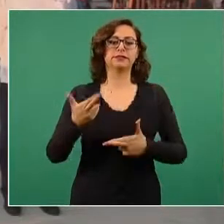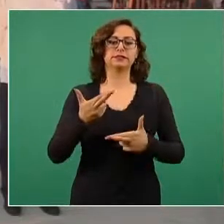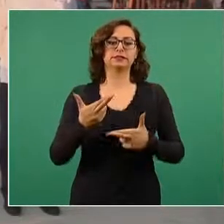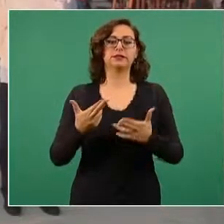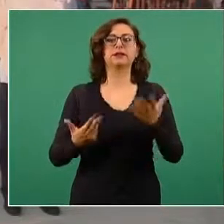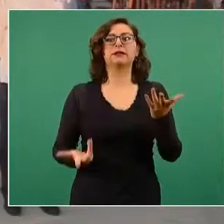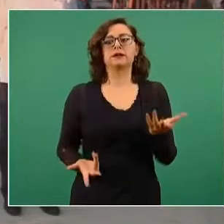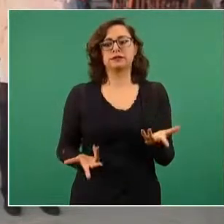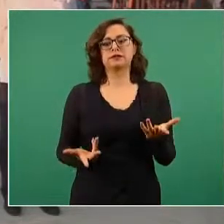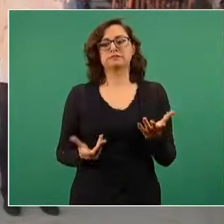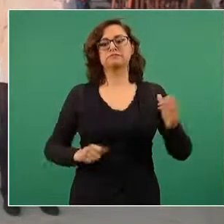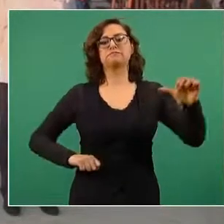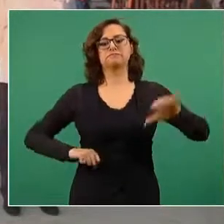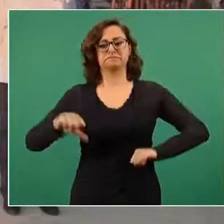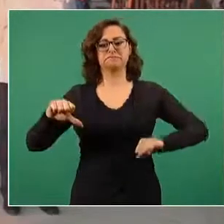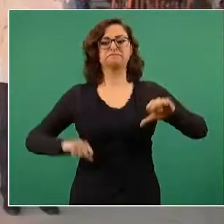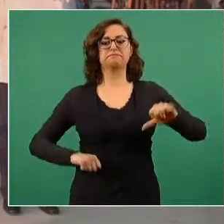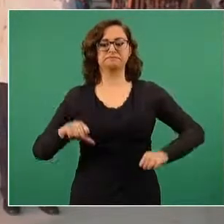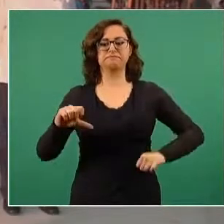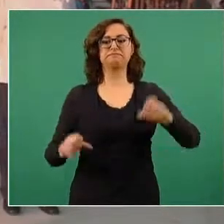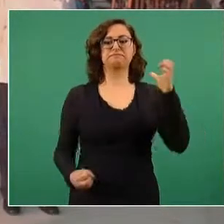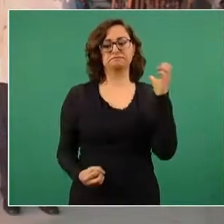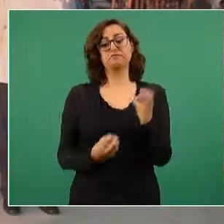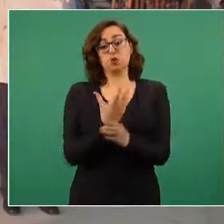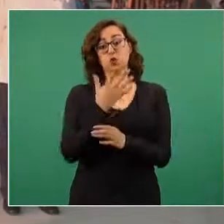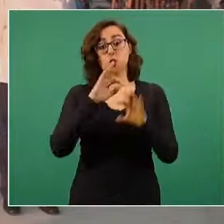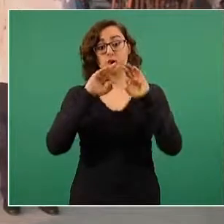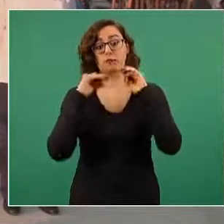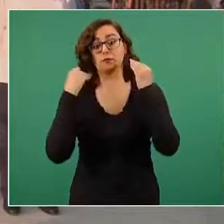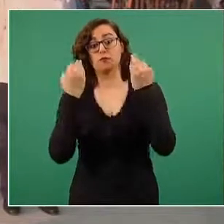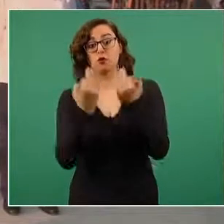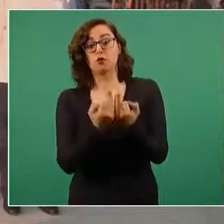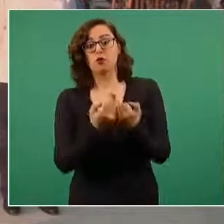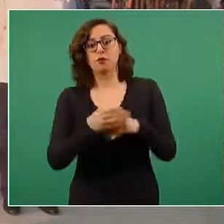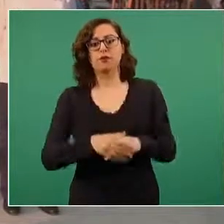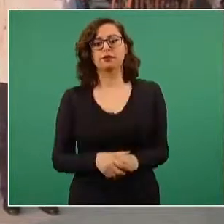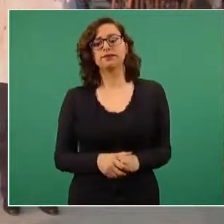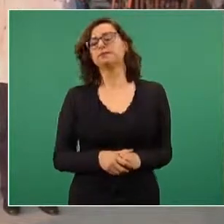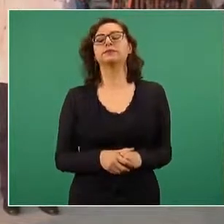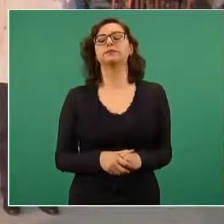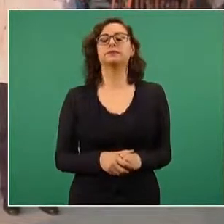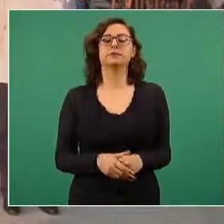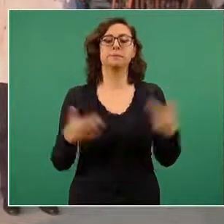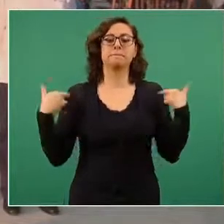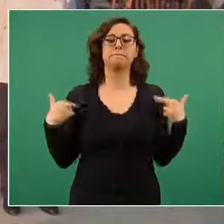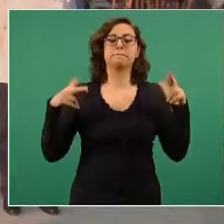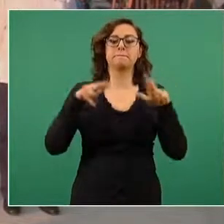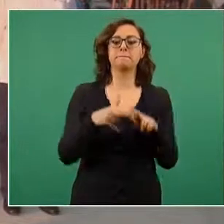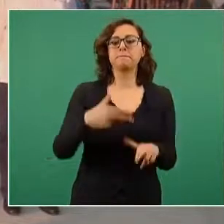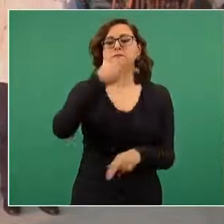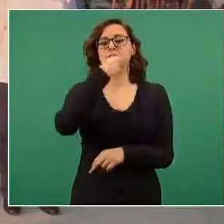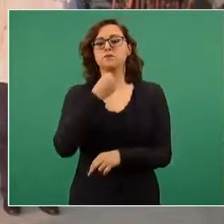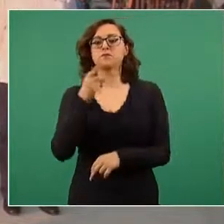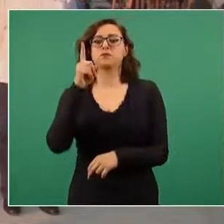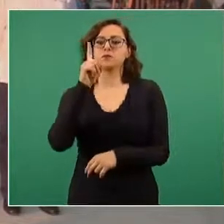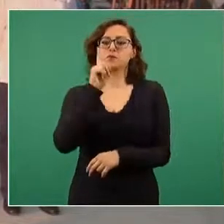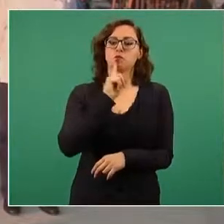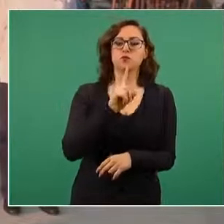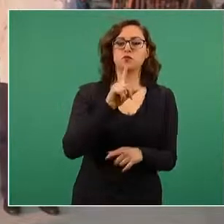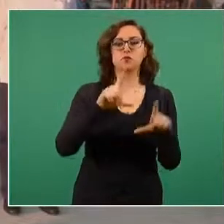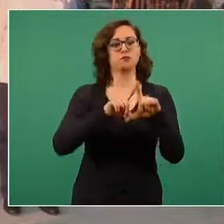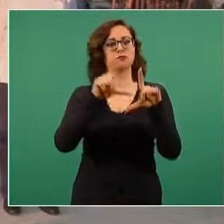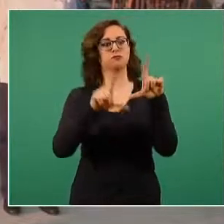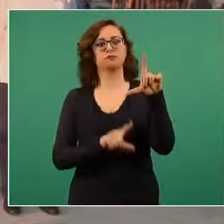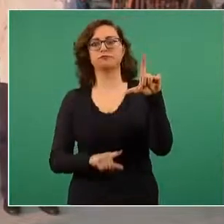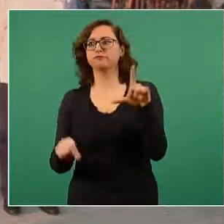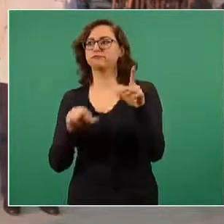nueva normalidad. Queremos saludar a todas las maestras y maestros de nuestro país,